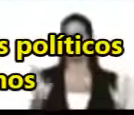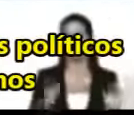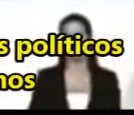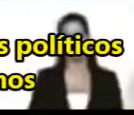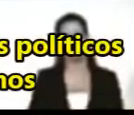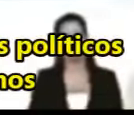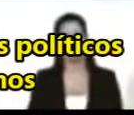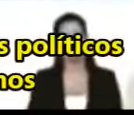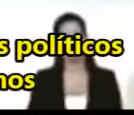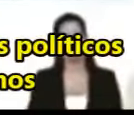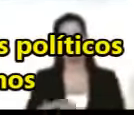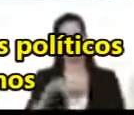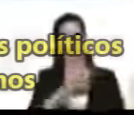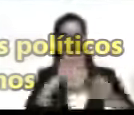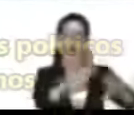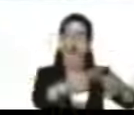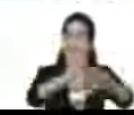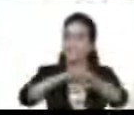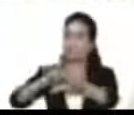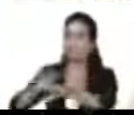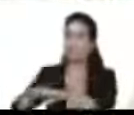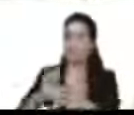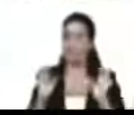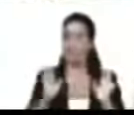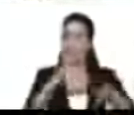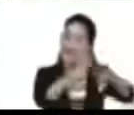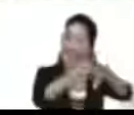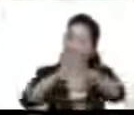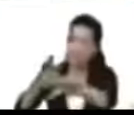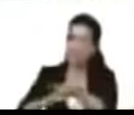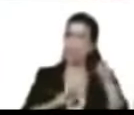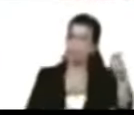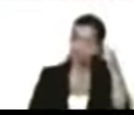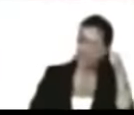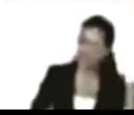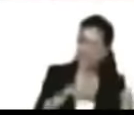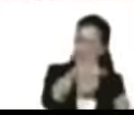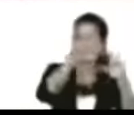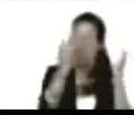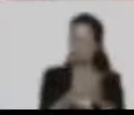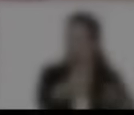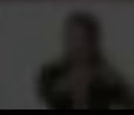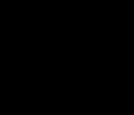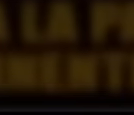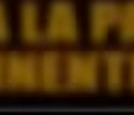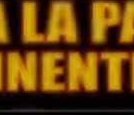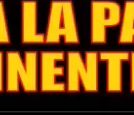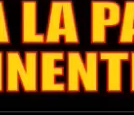Que lo sepan los que deben saberlo en el mundo.